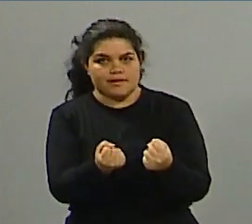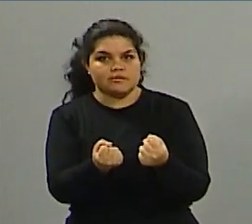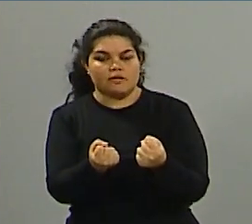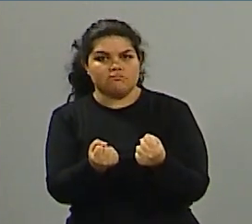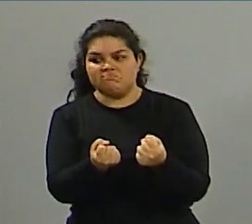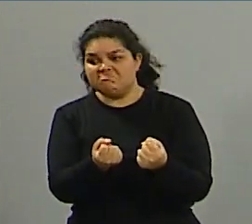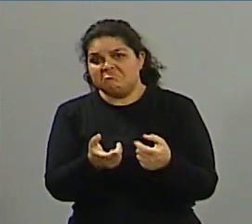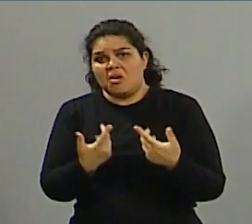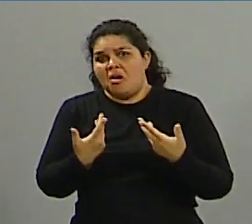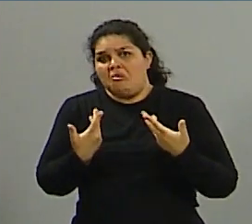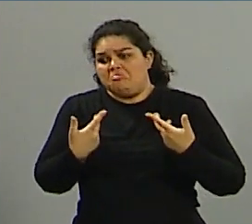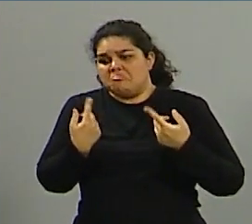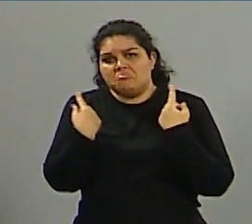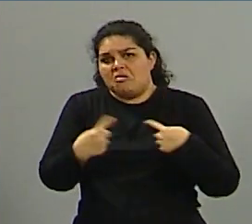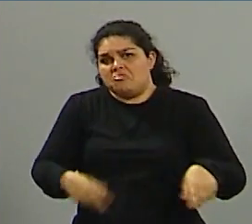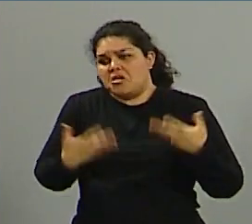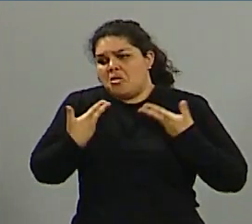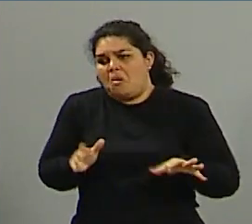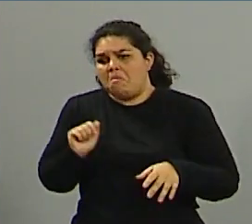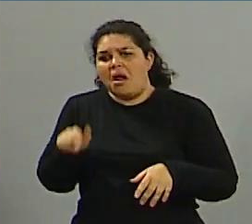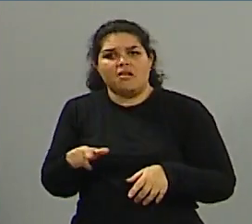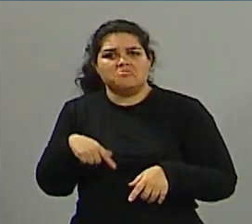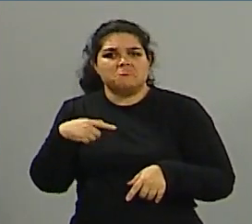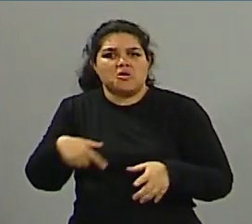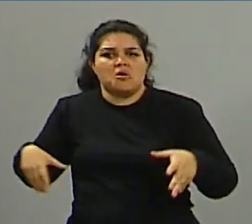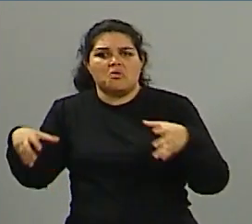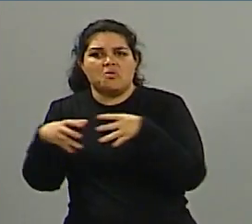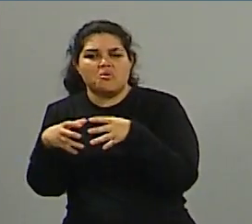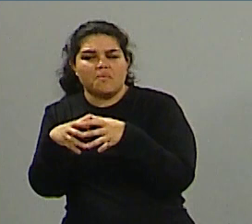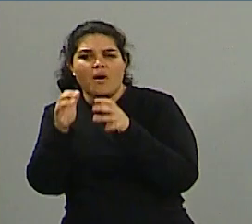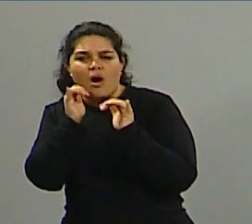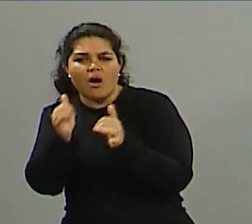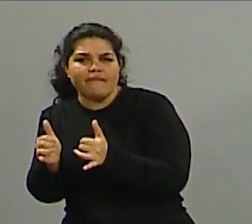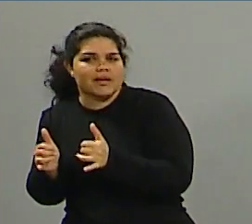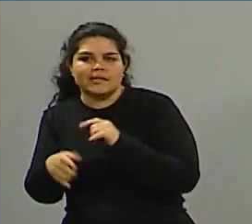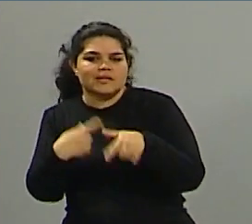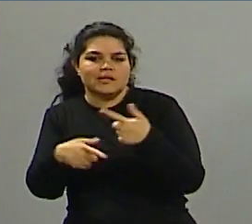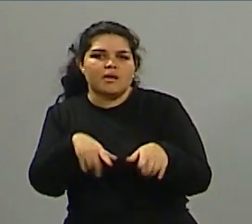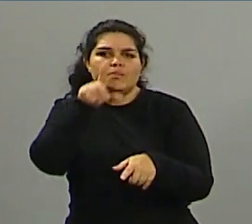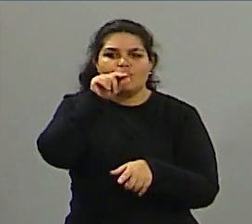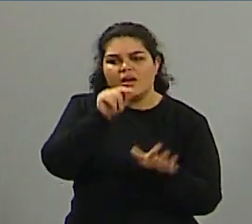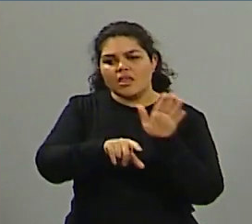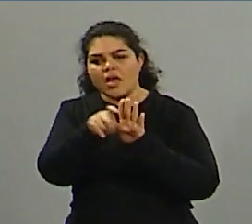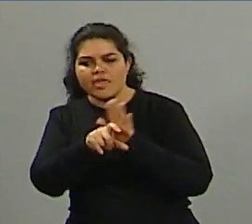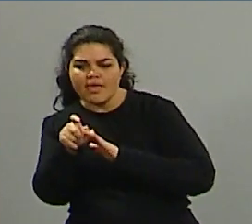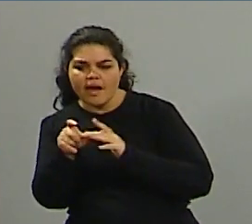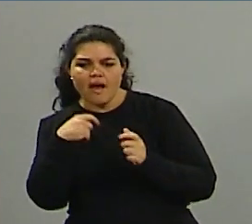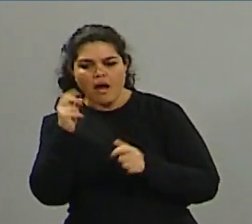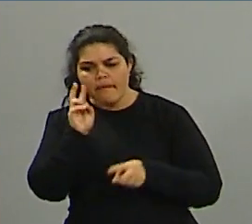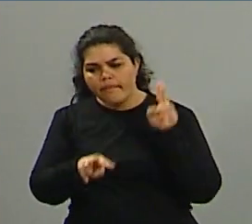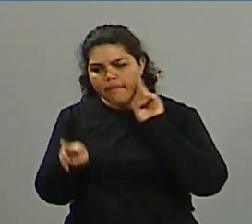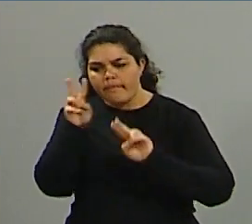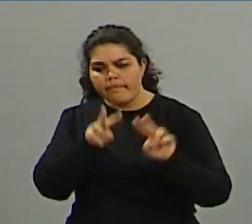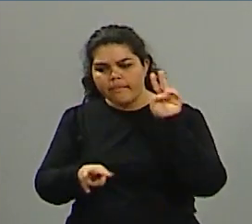están acostumbrados a ver y a mirar y es quizás a veces mucho cómo se manejan ellos. Entonces como que empatizaron por ese lado. Y